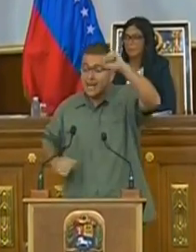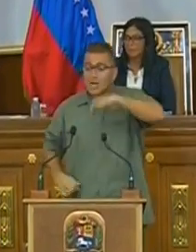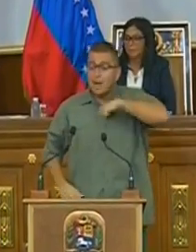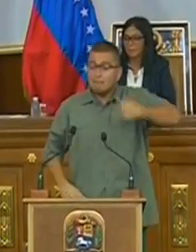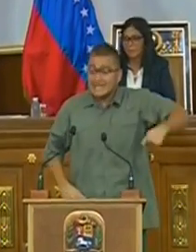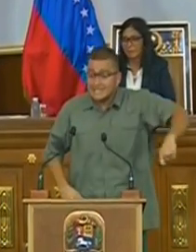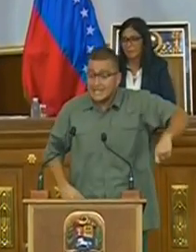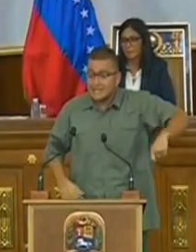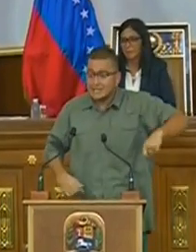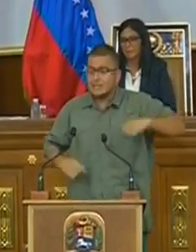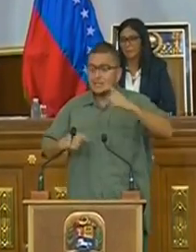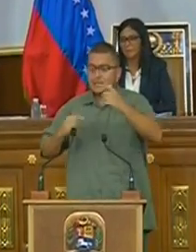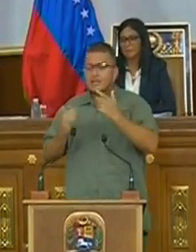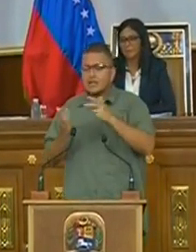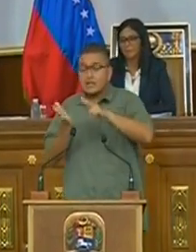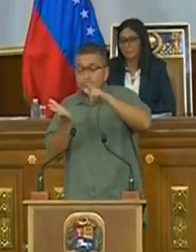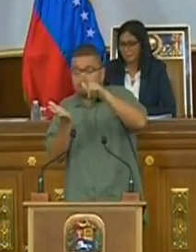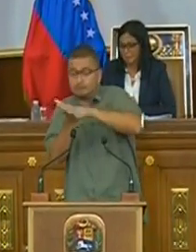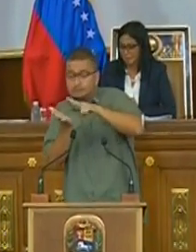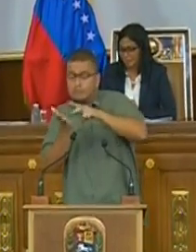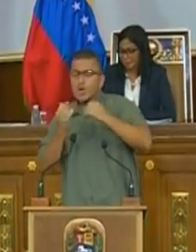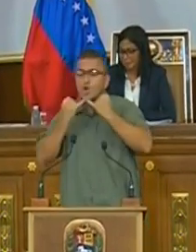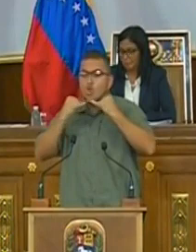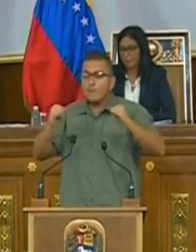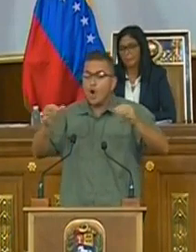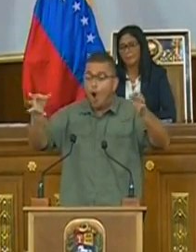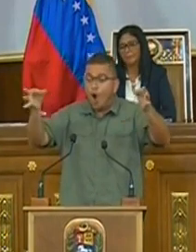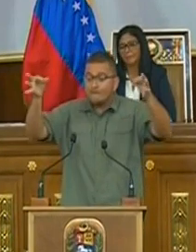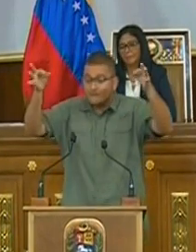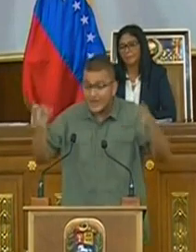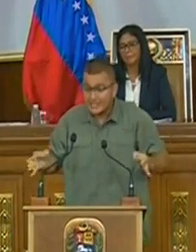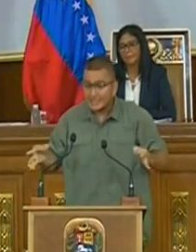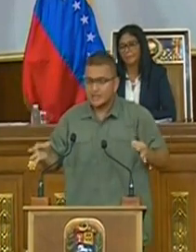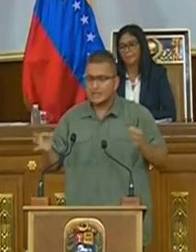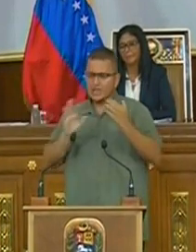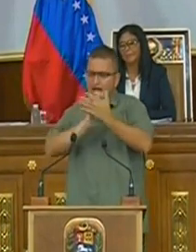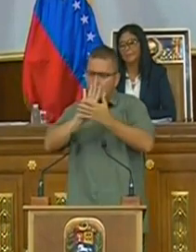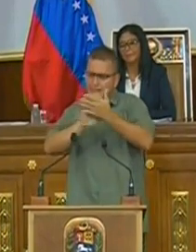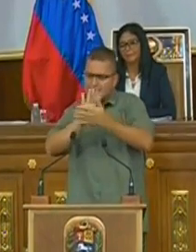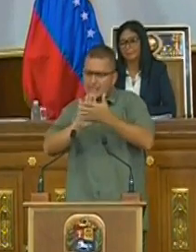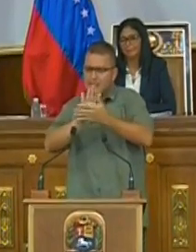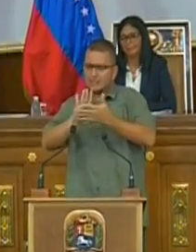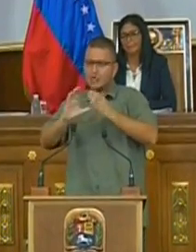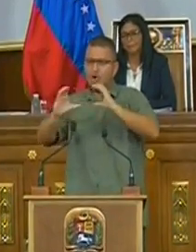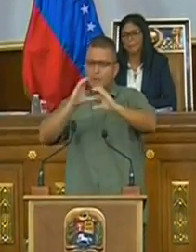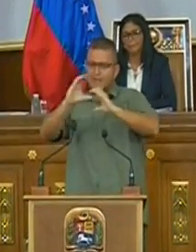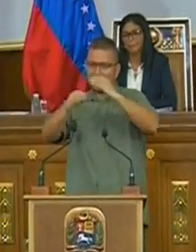Y quiero estar agradecido, y estoy muy agradecido con mi presidente Nicolás Maduro por haberme permitido